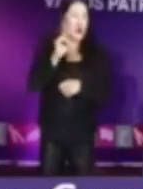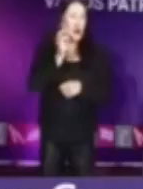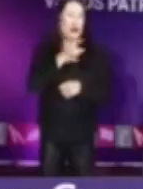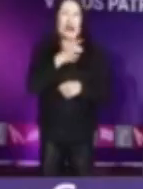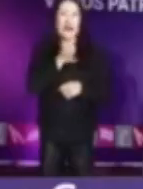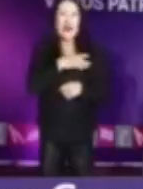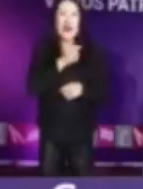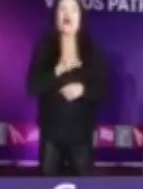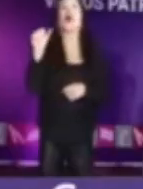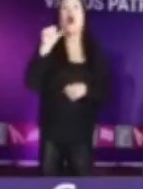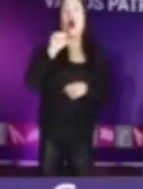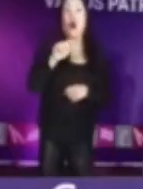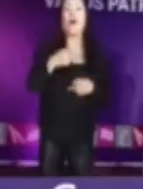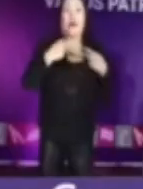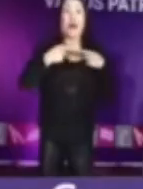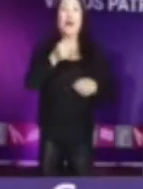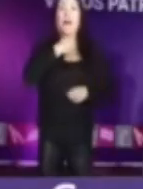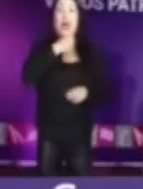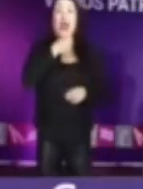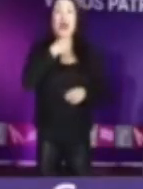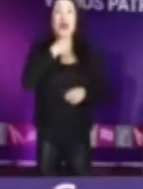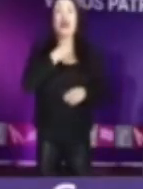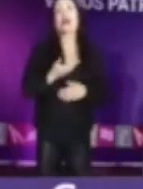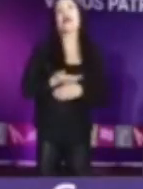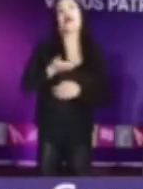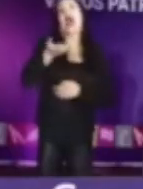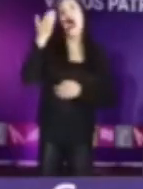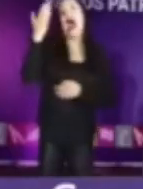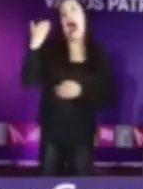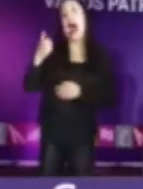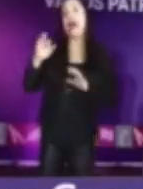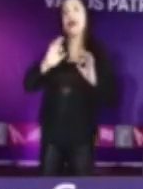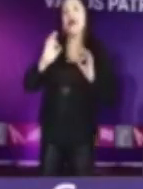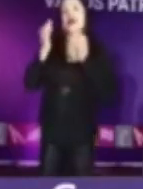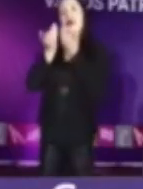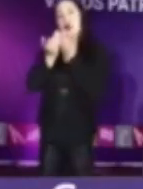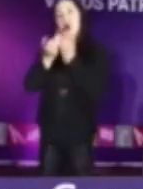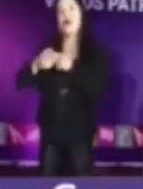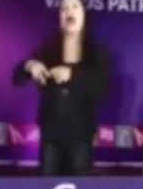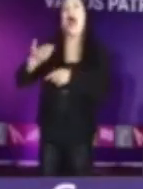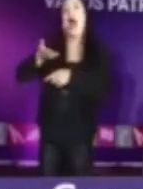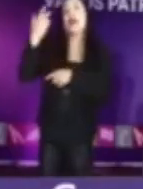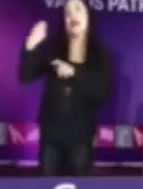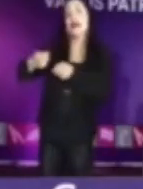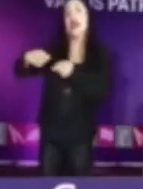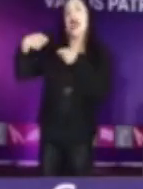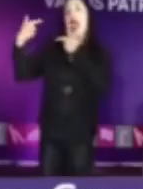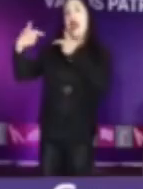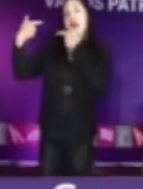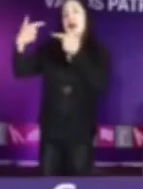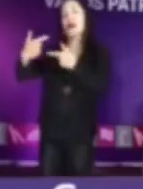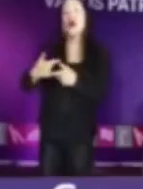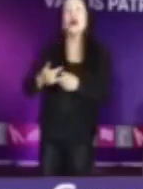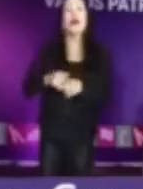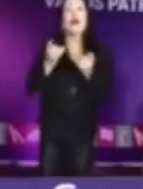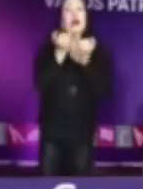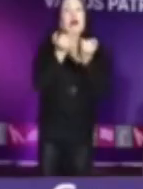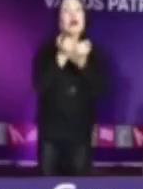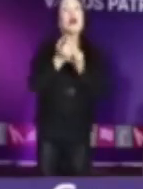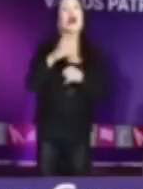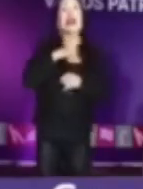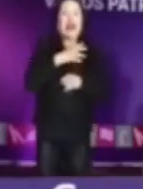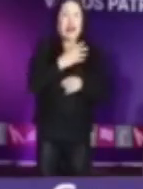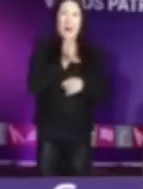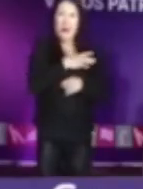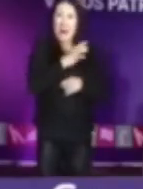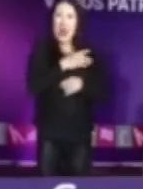sienten hoy los periodistas de la vieja generación. Y también no solamente hay este componente del